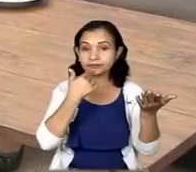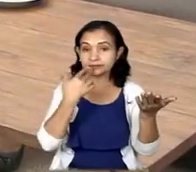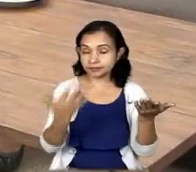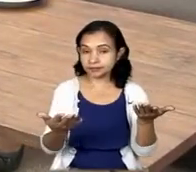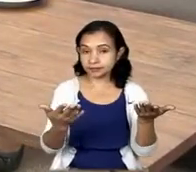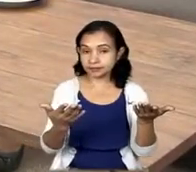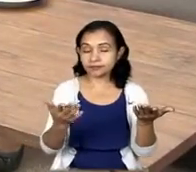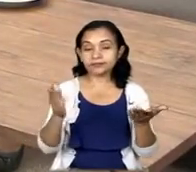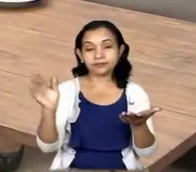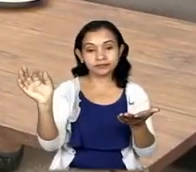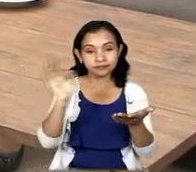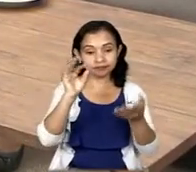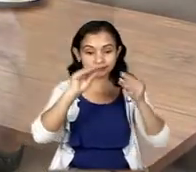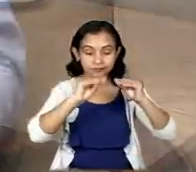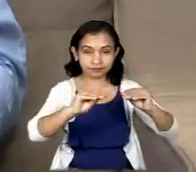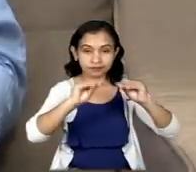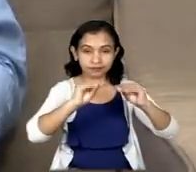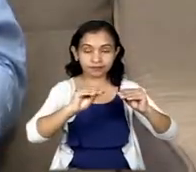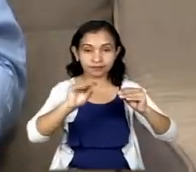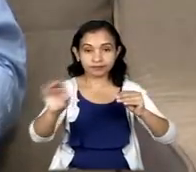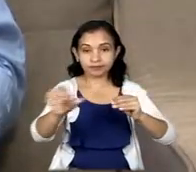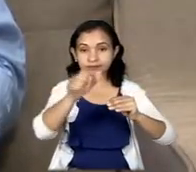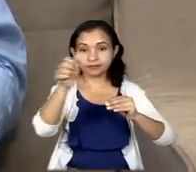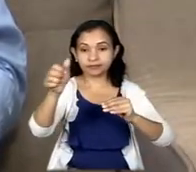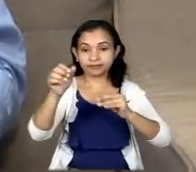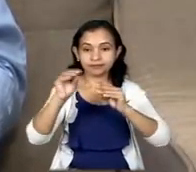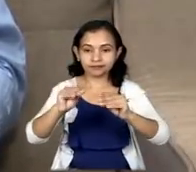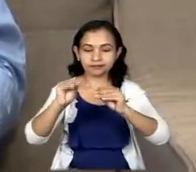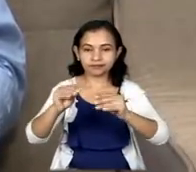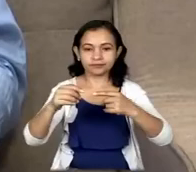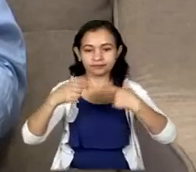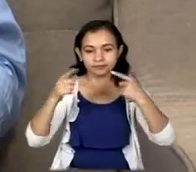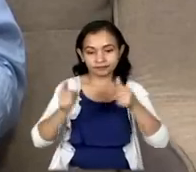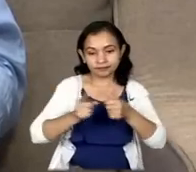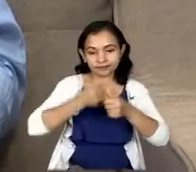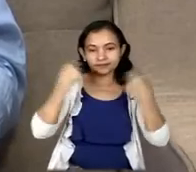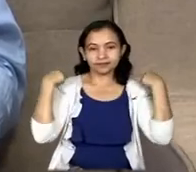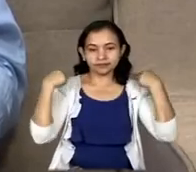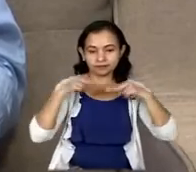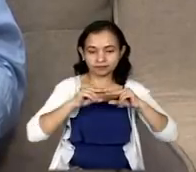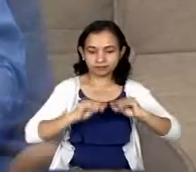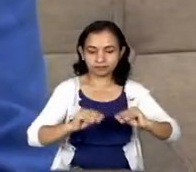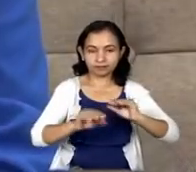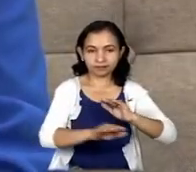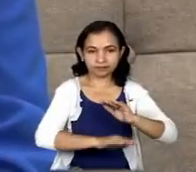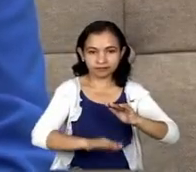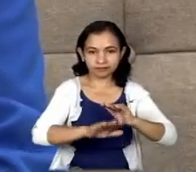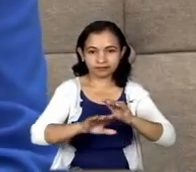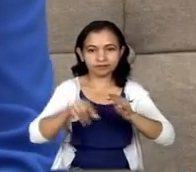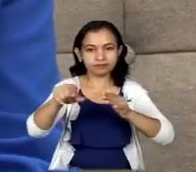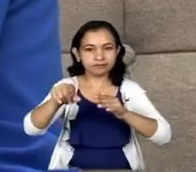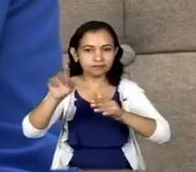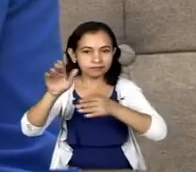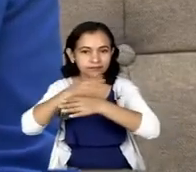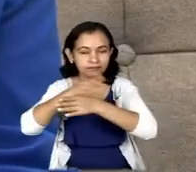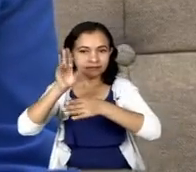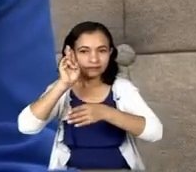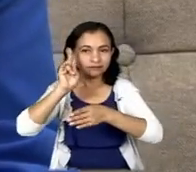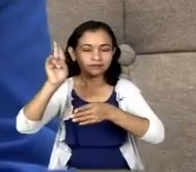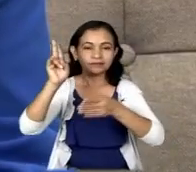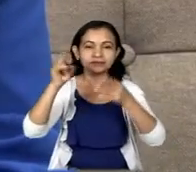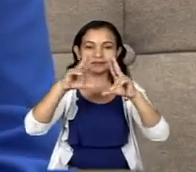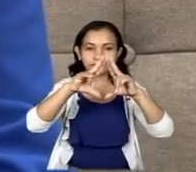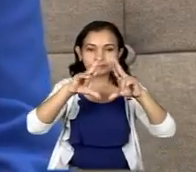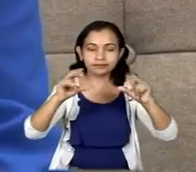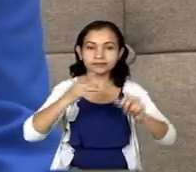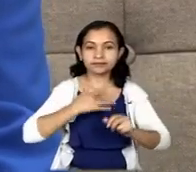porque es la que forma a las los demás profesionales. Exacto. Y entonces necesitamos, ¿qué necesitamos en Nicaragua